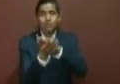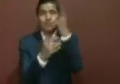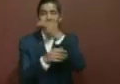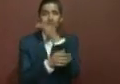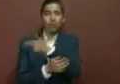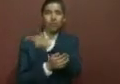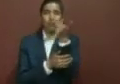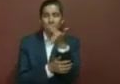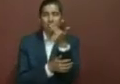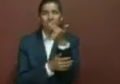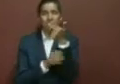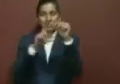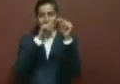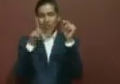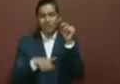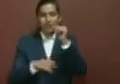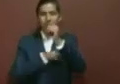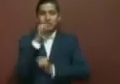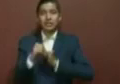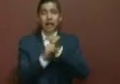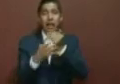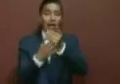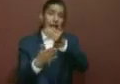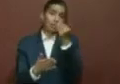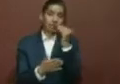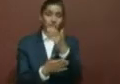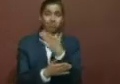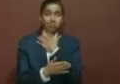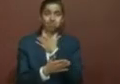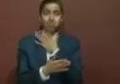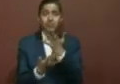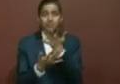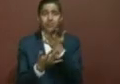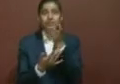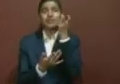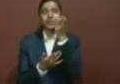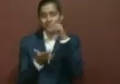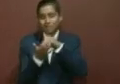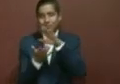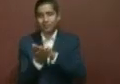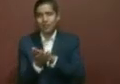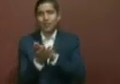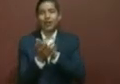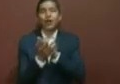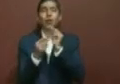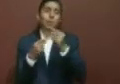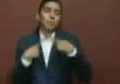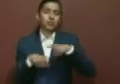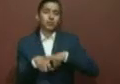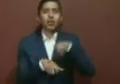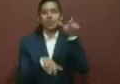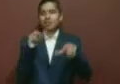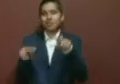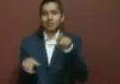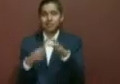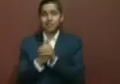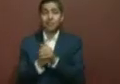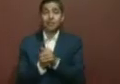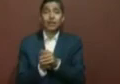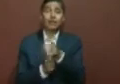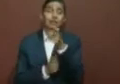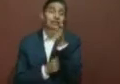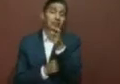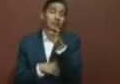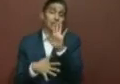tanto los operadores nacionales como internacionales, como los que vienen de forma individual. Será